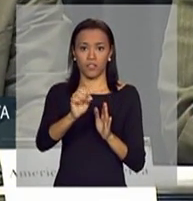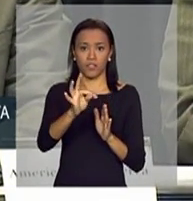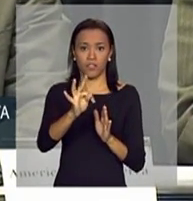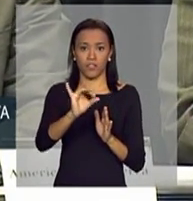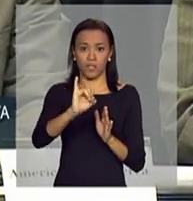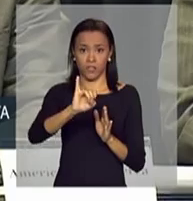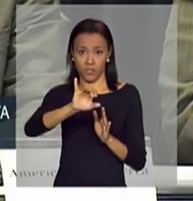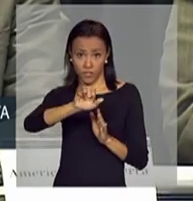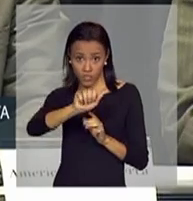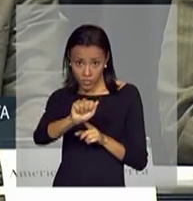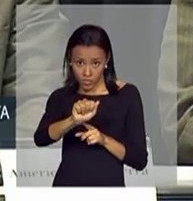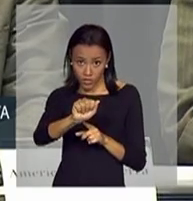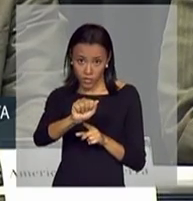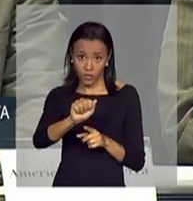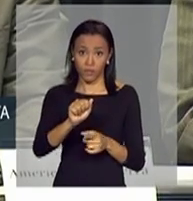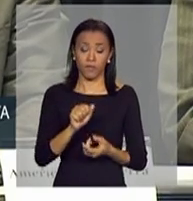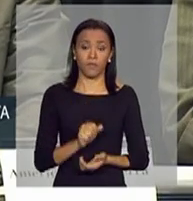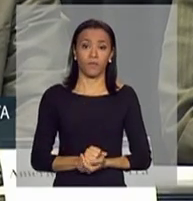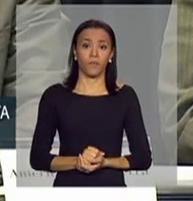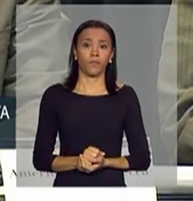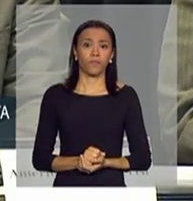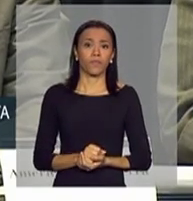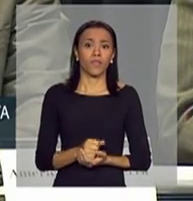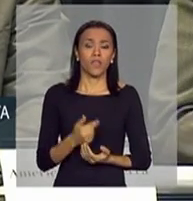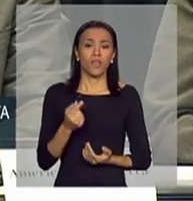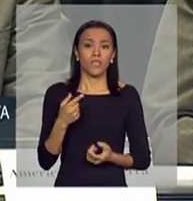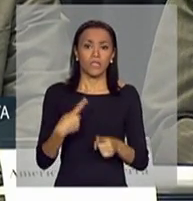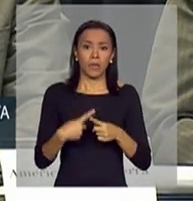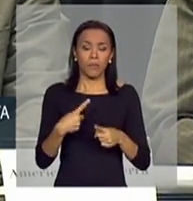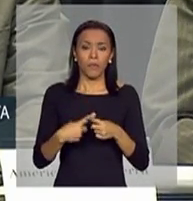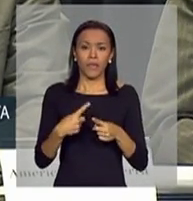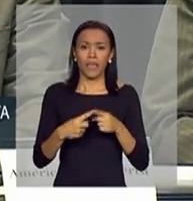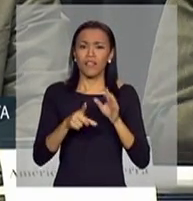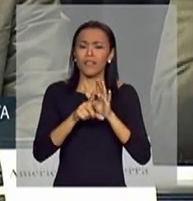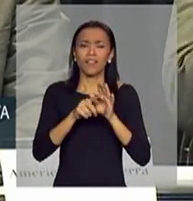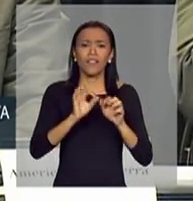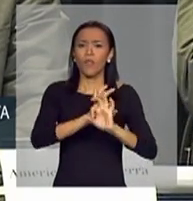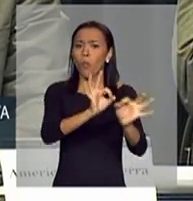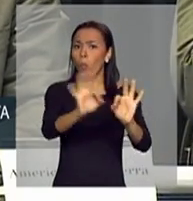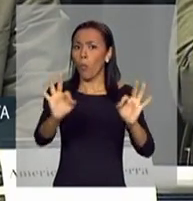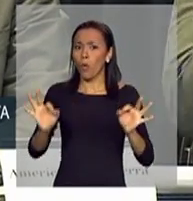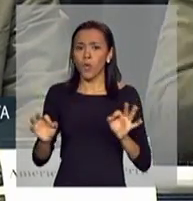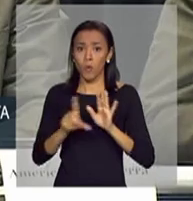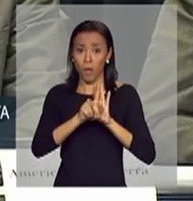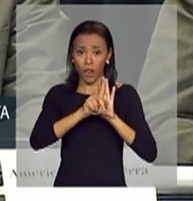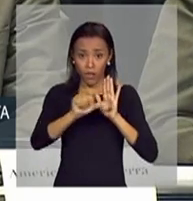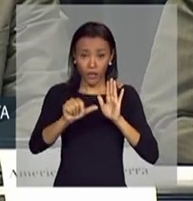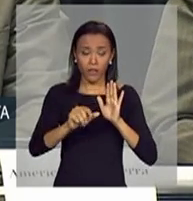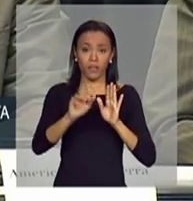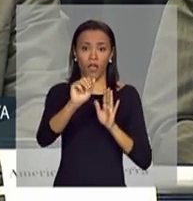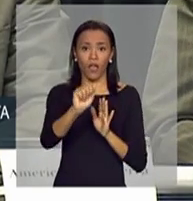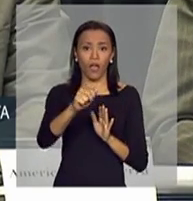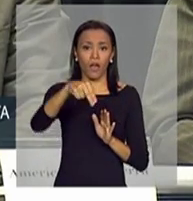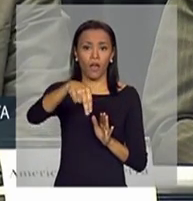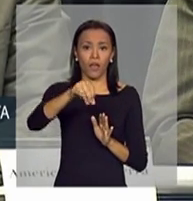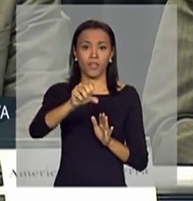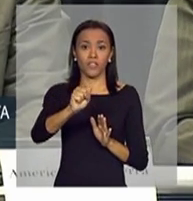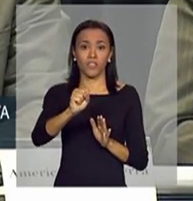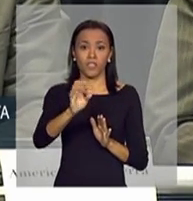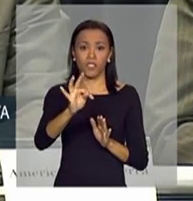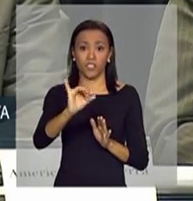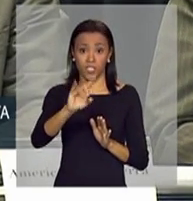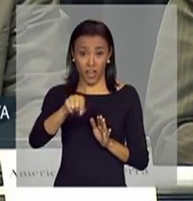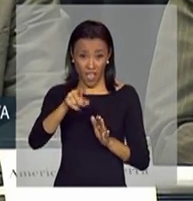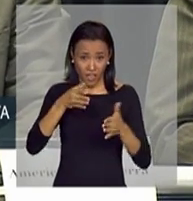de la Alta Comisionada y para las Naciones Unidas, ninguna ley de amnistía puede ser obstáculos a las víctimas de exigir